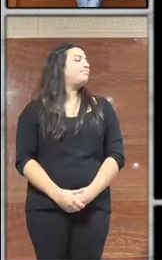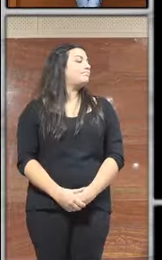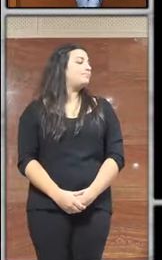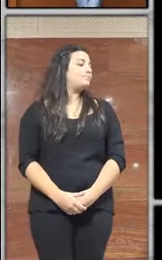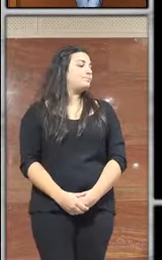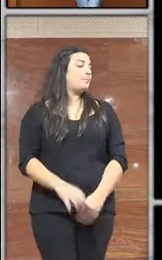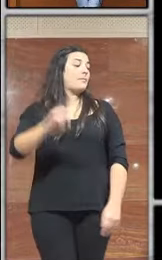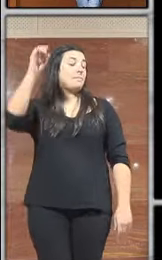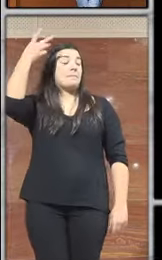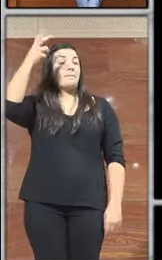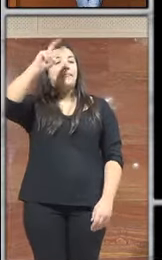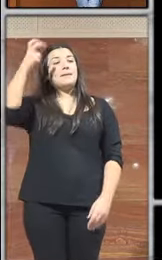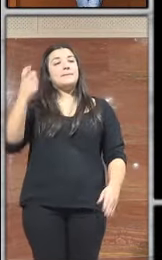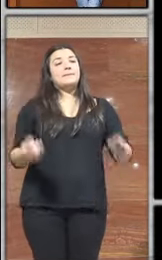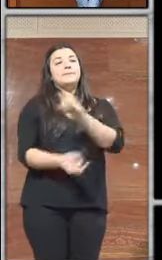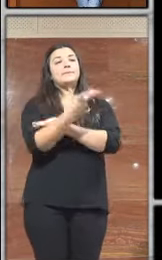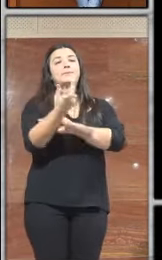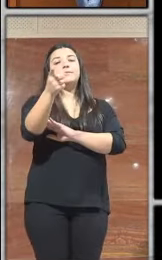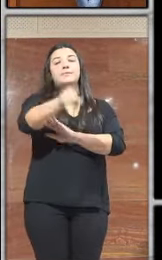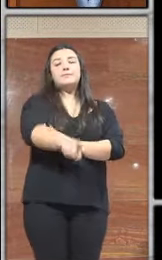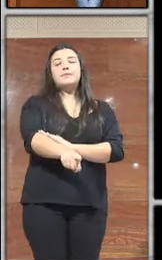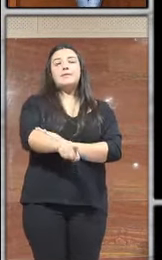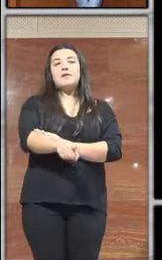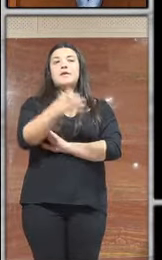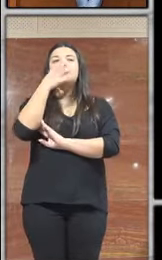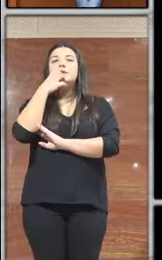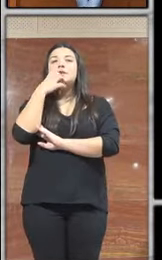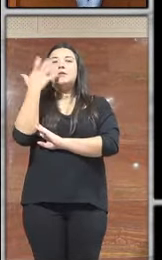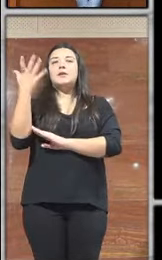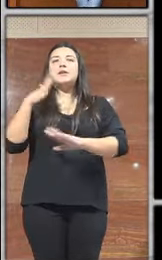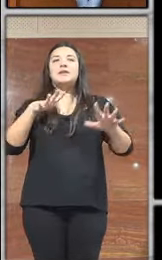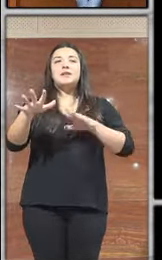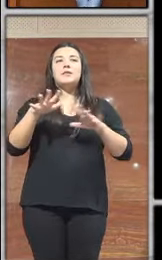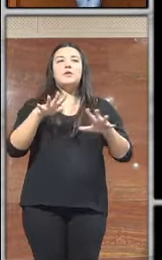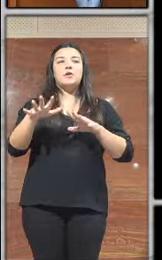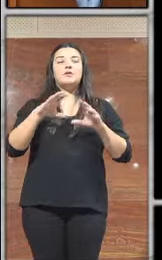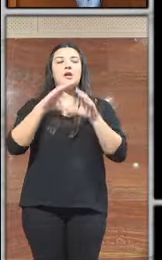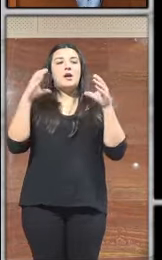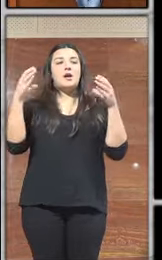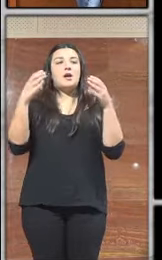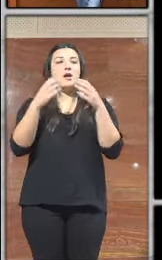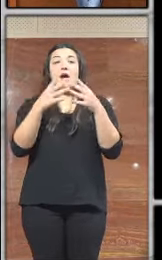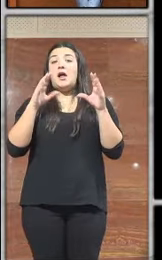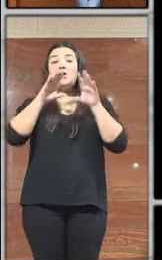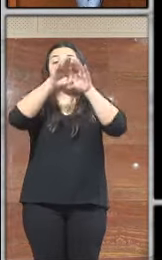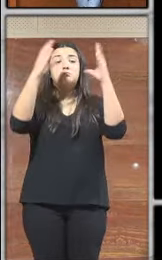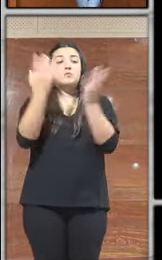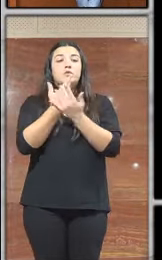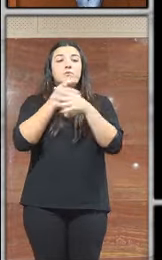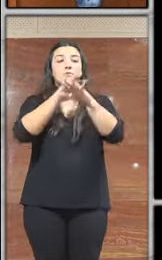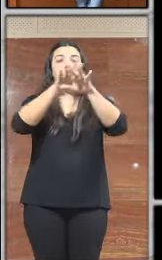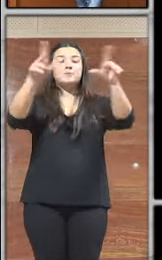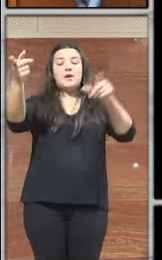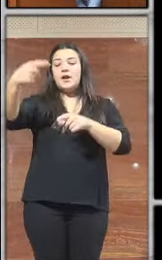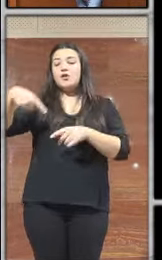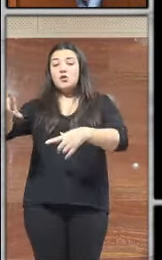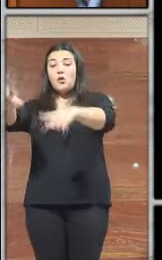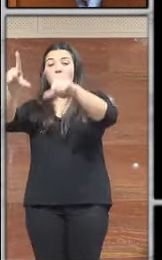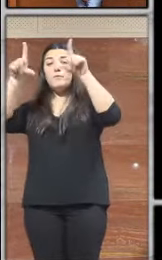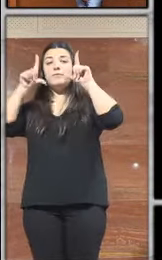también surgió y que estaba en la síntesis es las acciones de difusión en la comunidad, de tomar el protagonismo, un la línea del